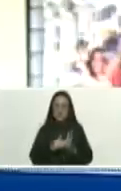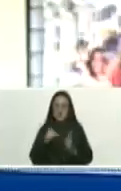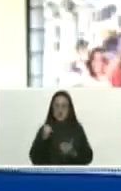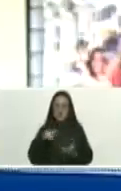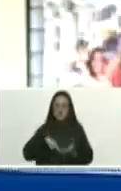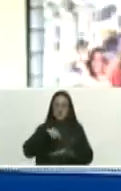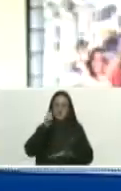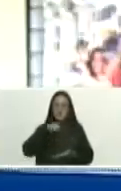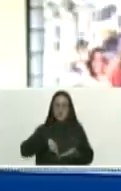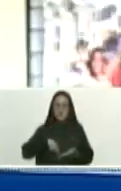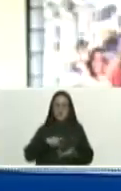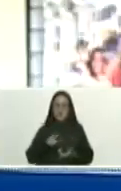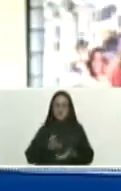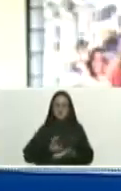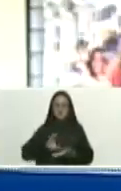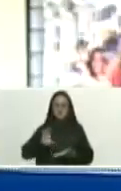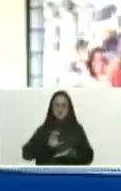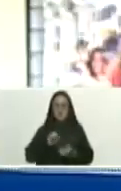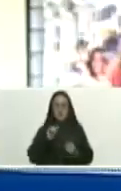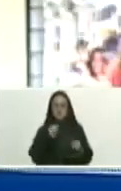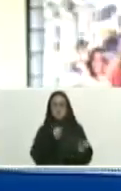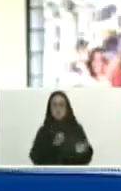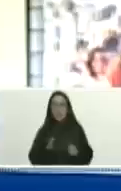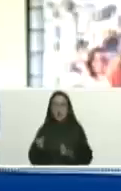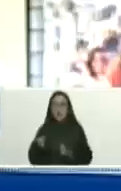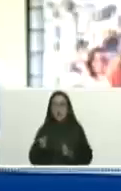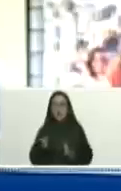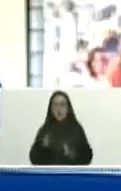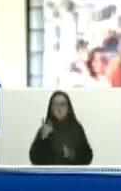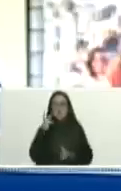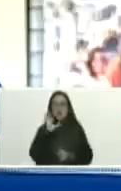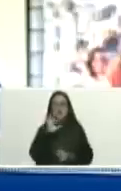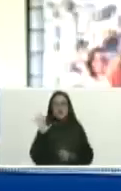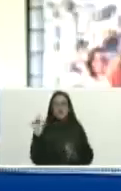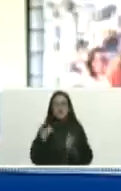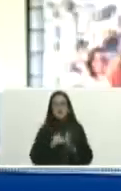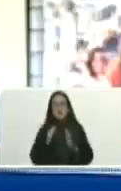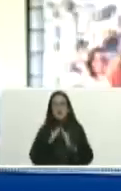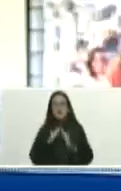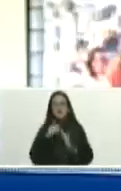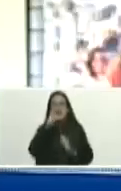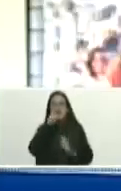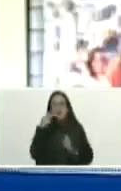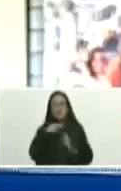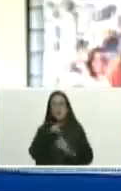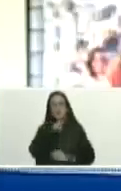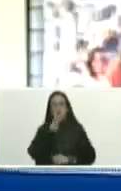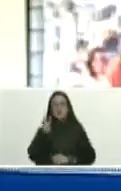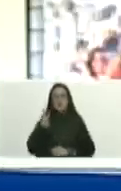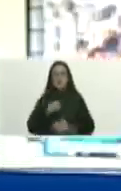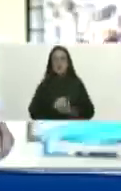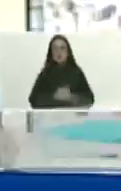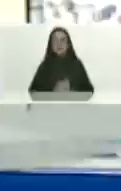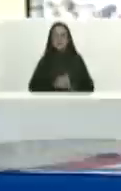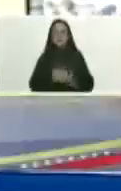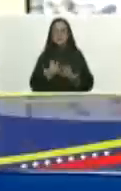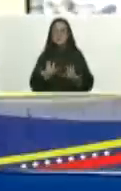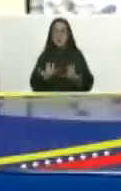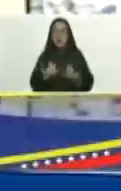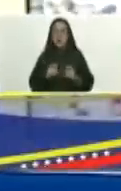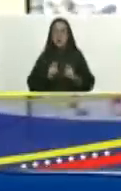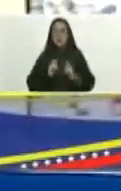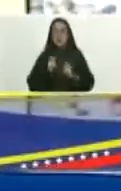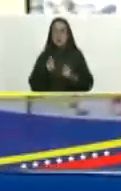firma de los recursos y del plan para 500.000 viviendas del año 2023. Así que le voy a